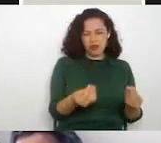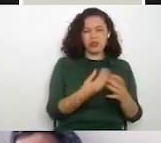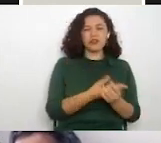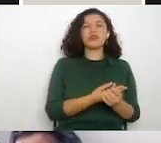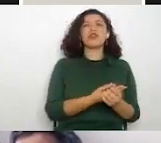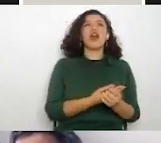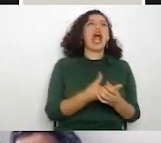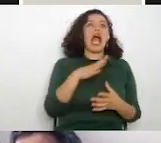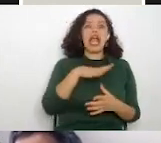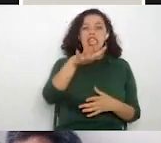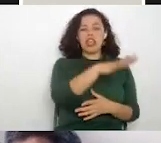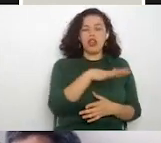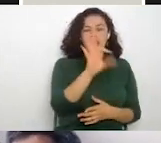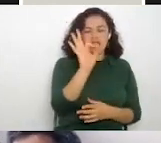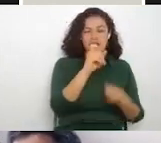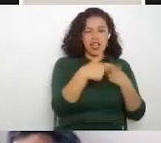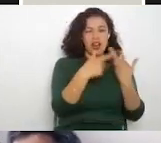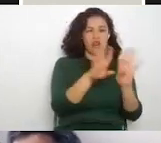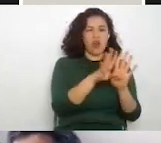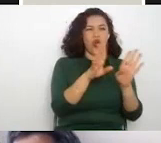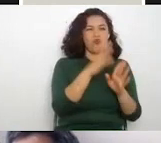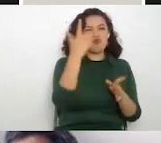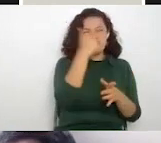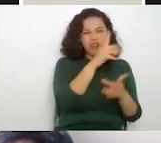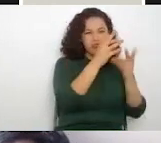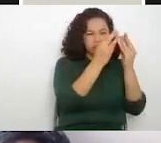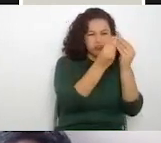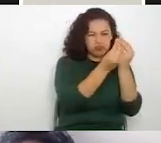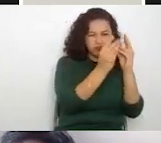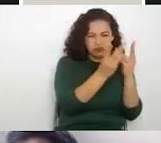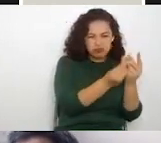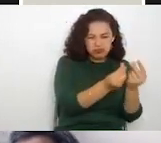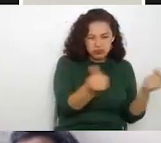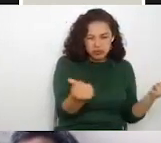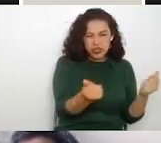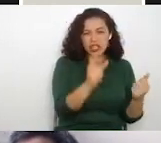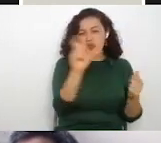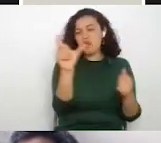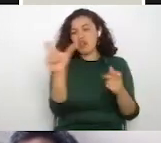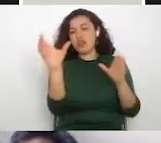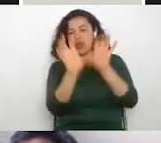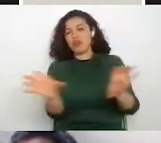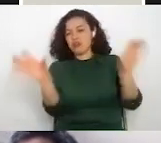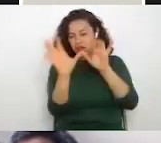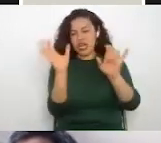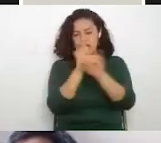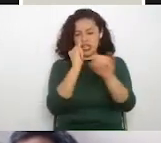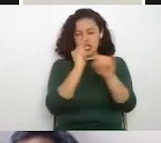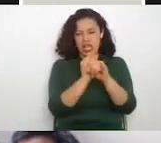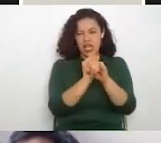pues pudiera tener algún deterioro. Y cuando se trata de medios electrónicos, pues siempre es importante hablar